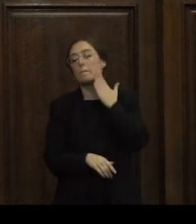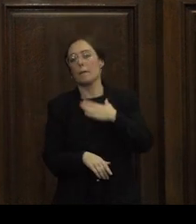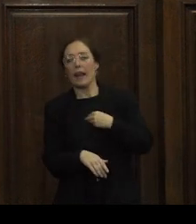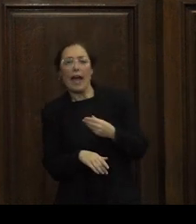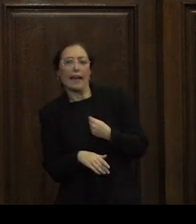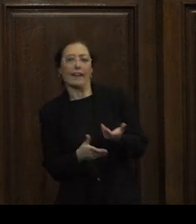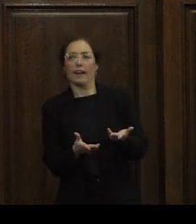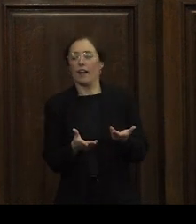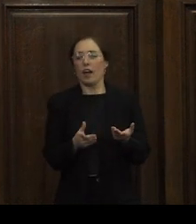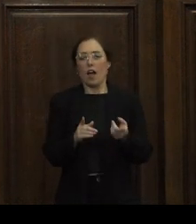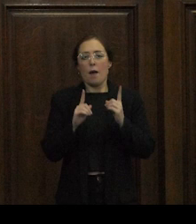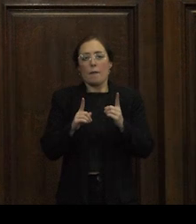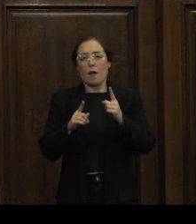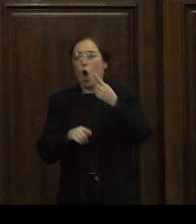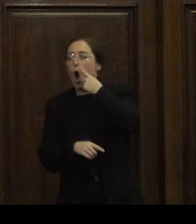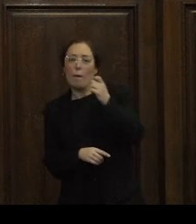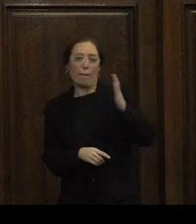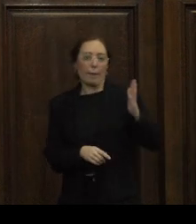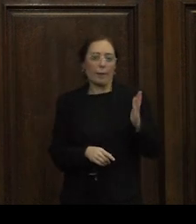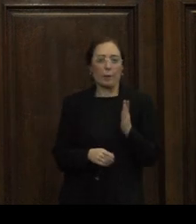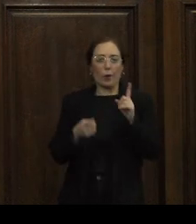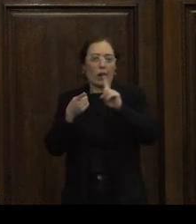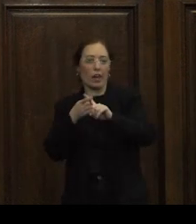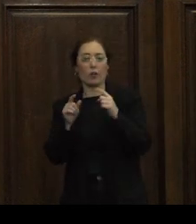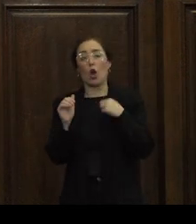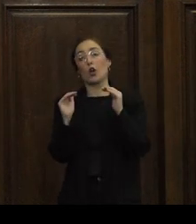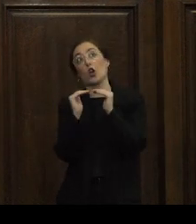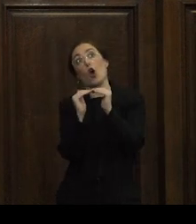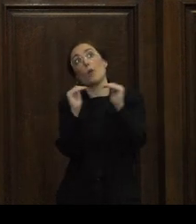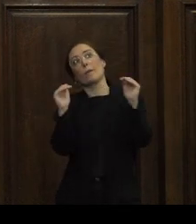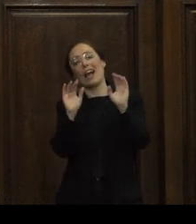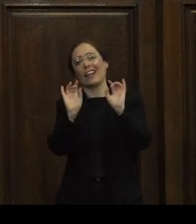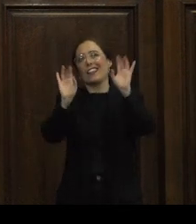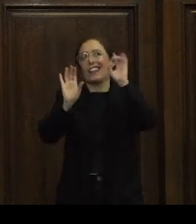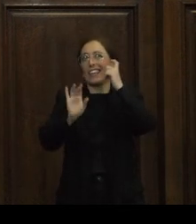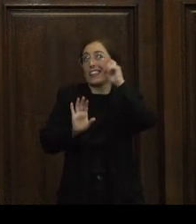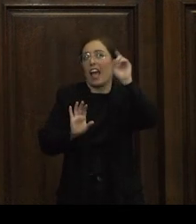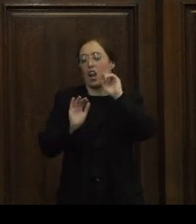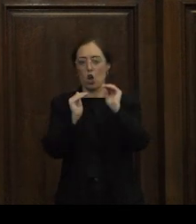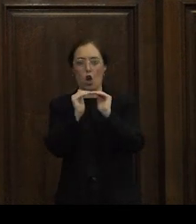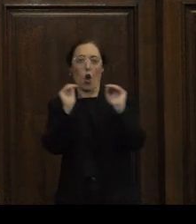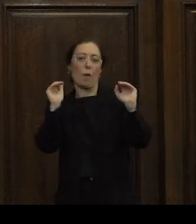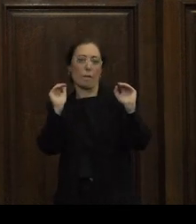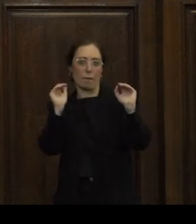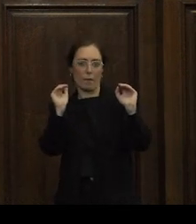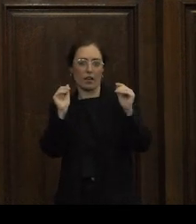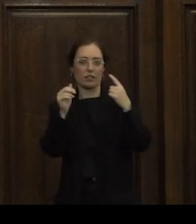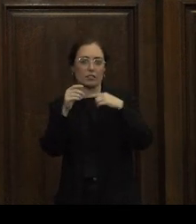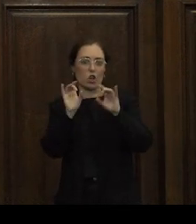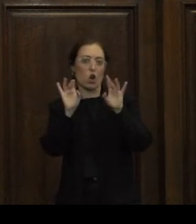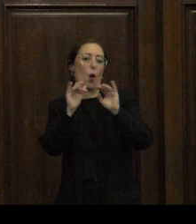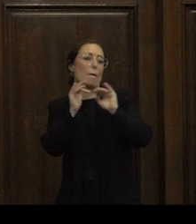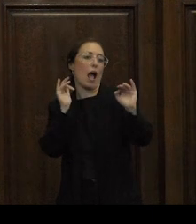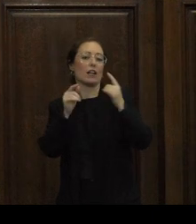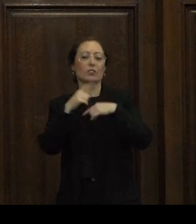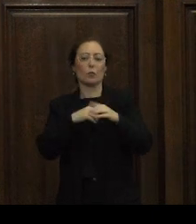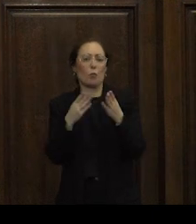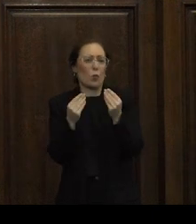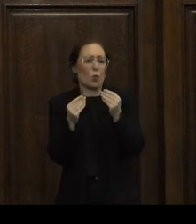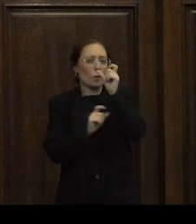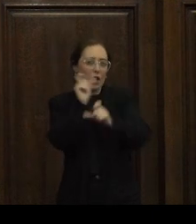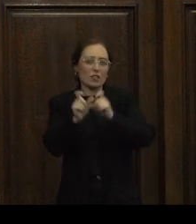blancas, heterosis, de clase media, normalitas, digamos, ¿no? Lo cual dejaba muchísima gente